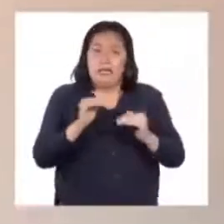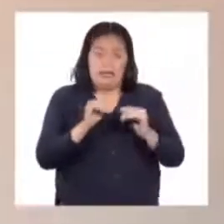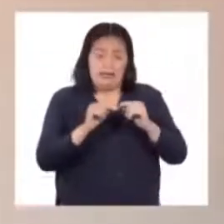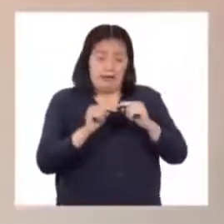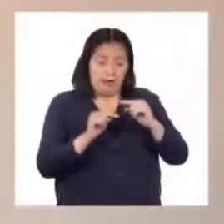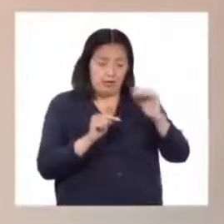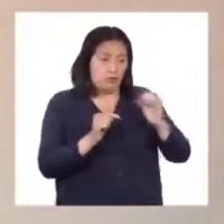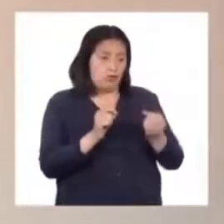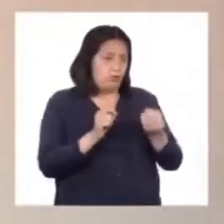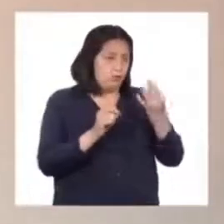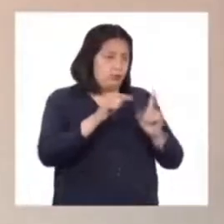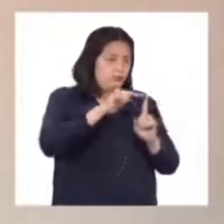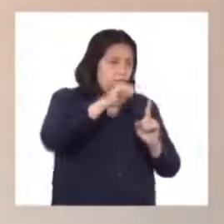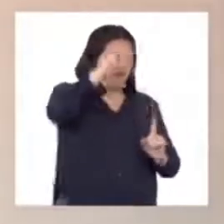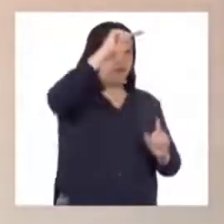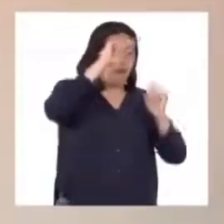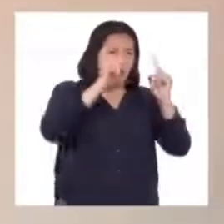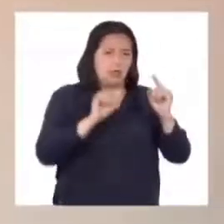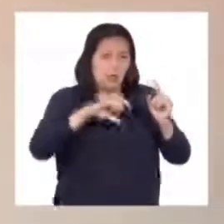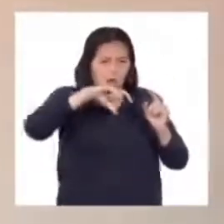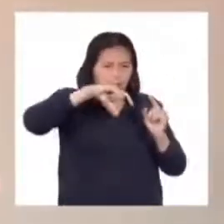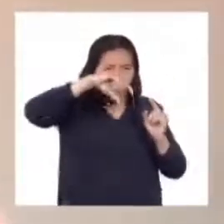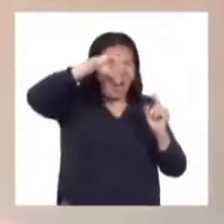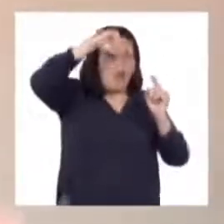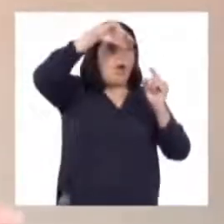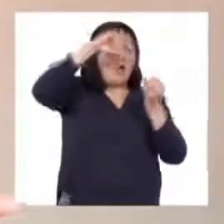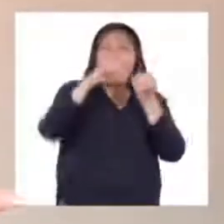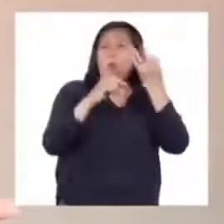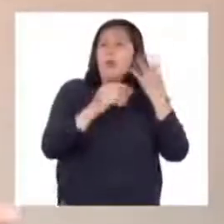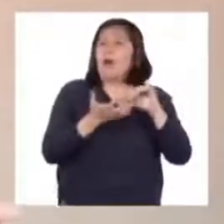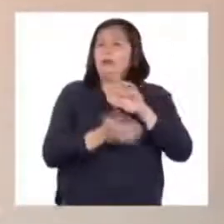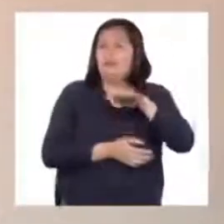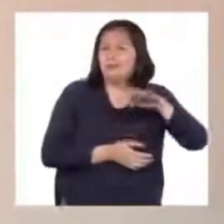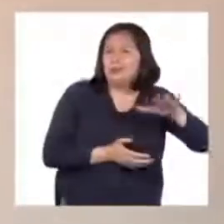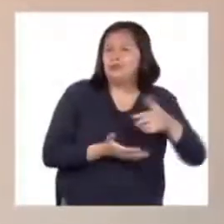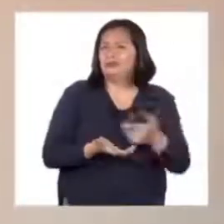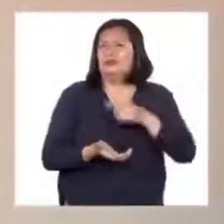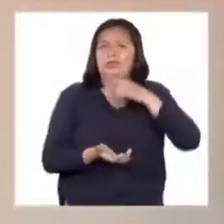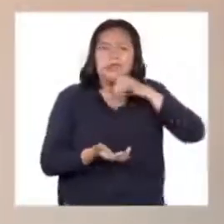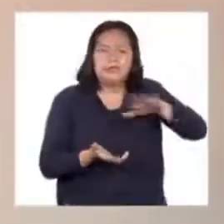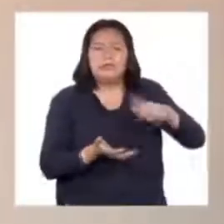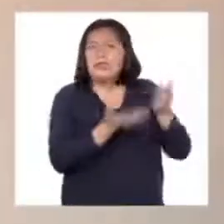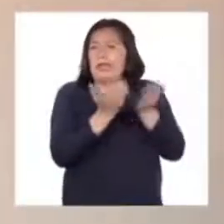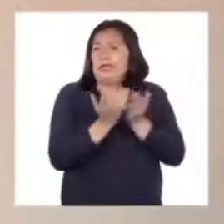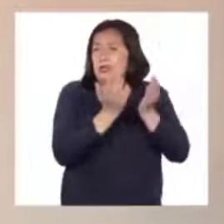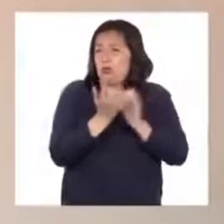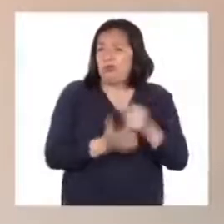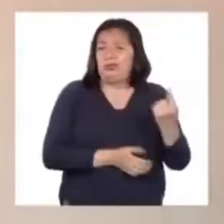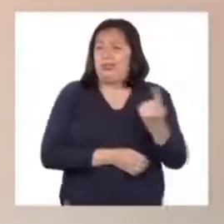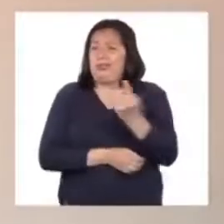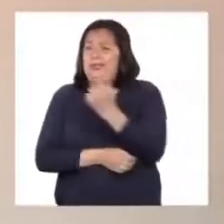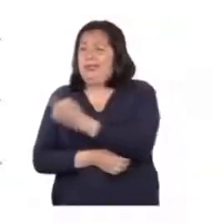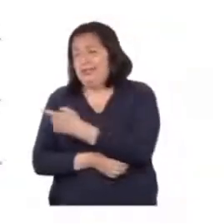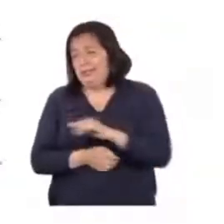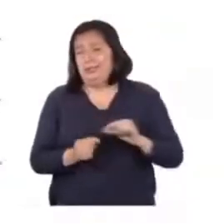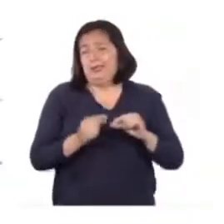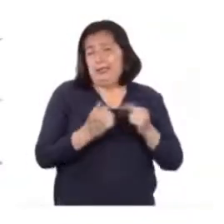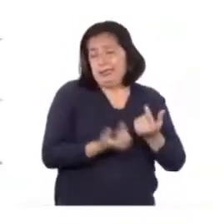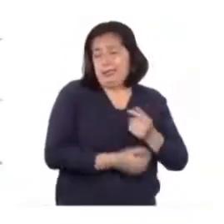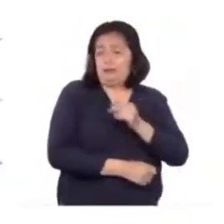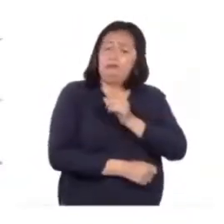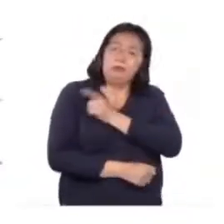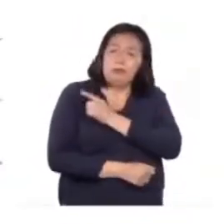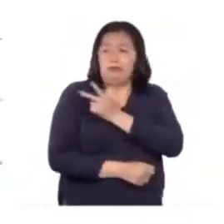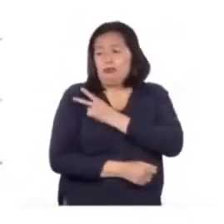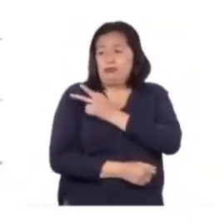coincide con el número que representa la cantidad de niños y niñas que estudian en cada grado.